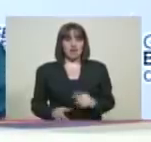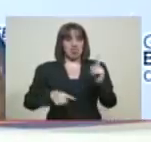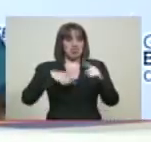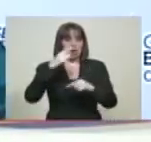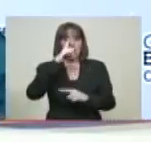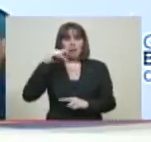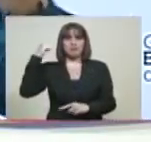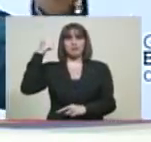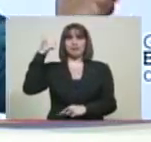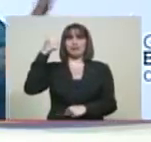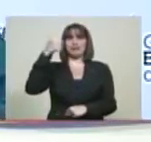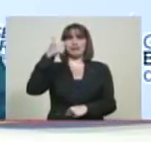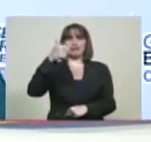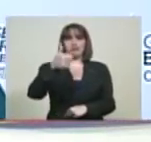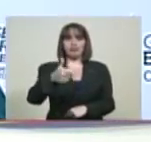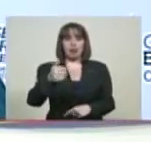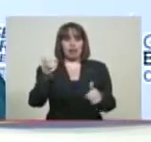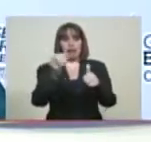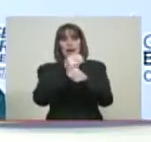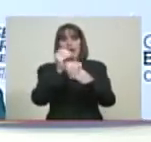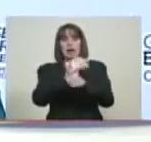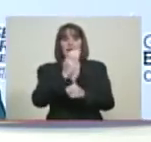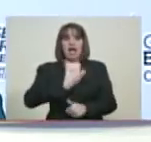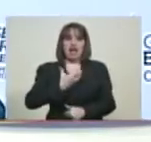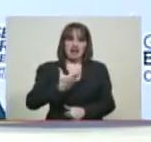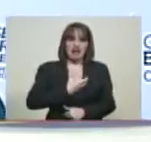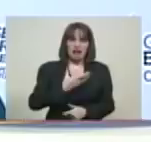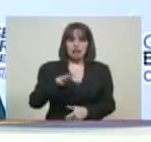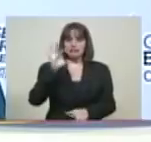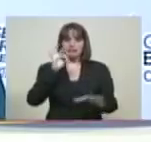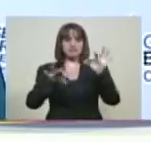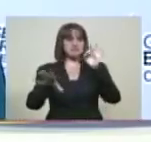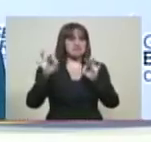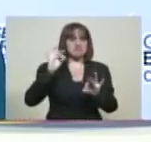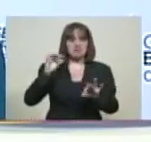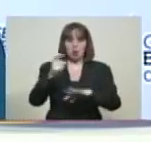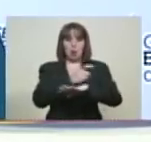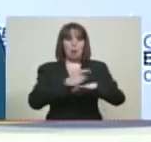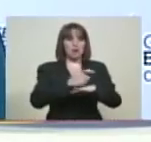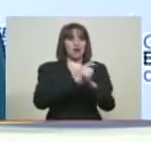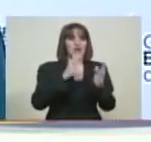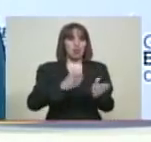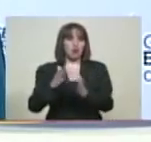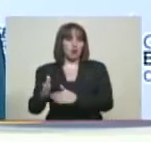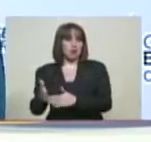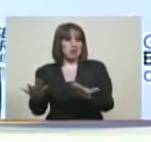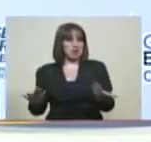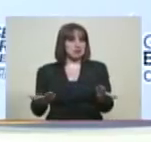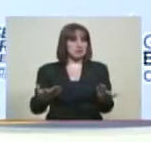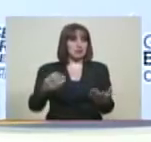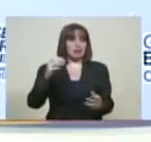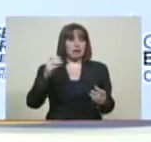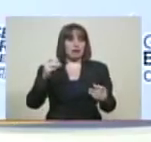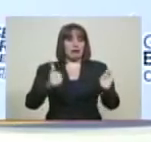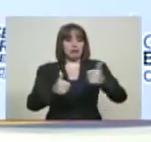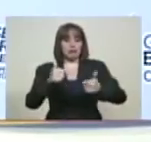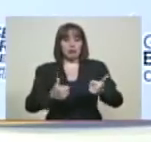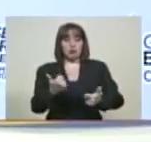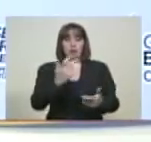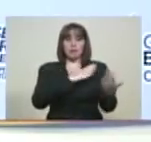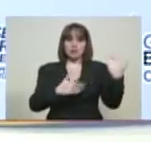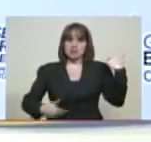tiempo lograron algunos alcaldes por aquí algunos gobernadores por allá lanzaron candidaturas presidenciales